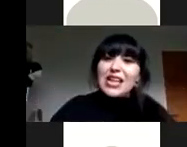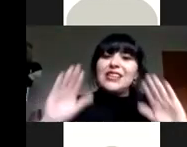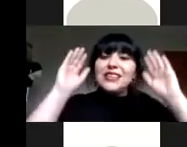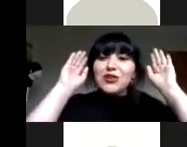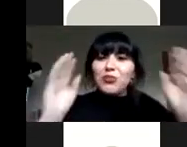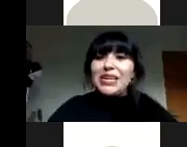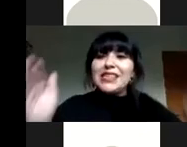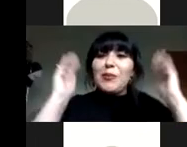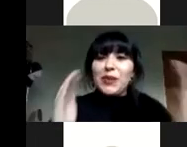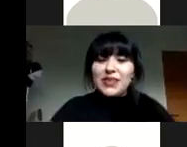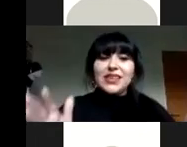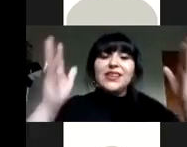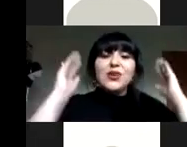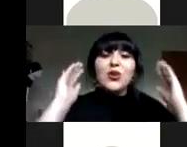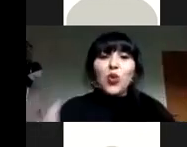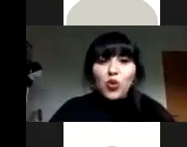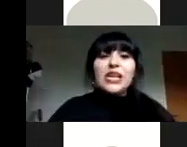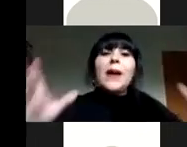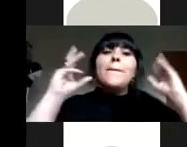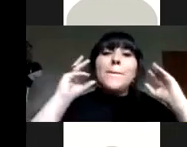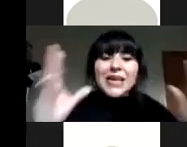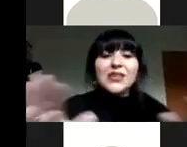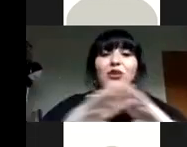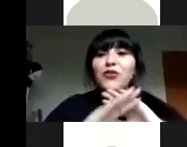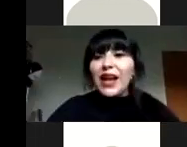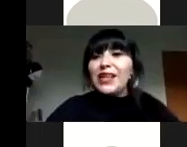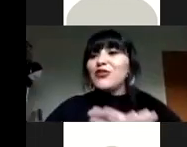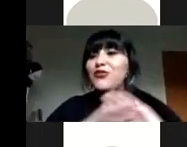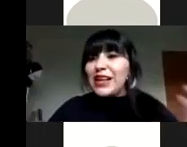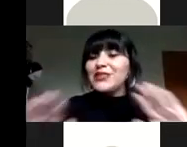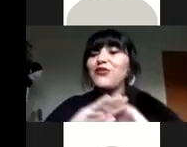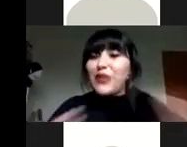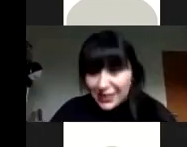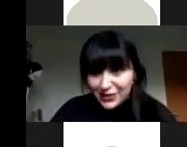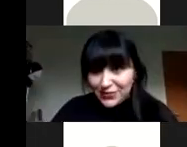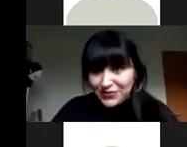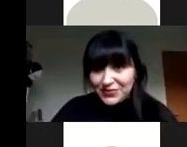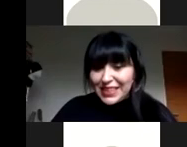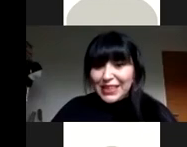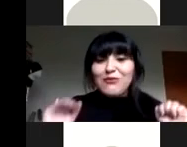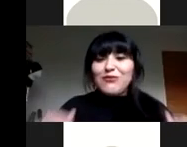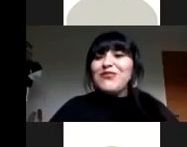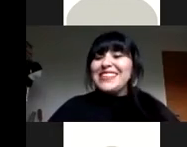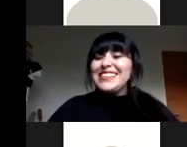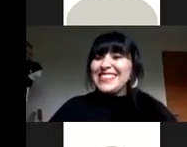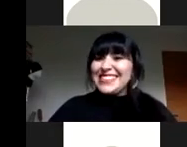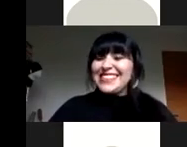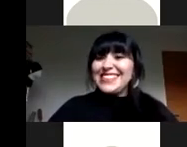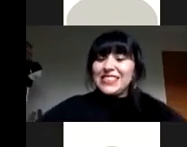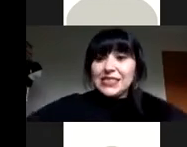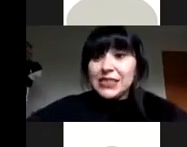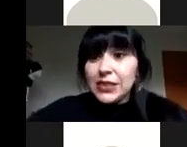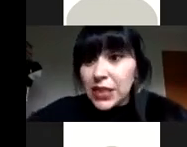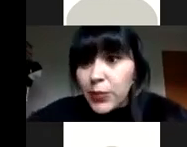total, completamente un mito. Falso, falso, falso. Claro, ¿te puedo agregar